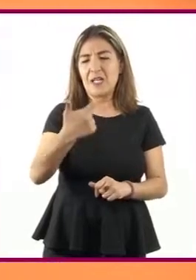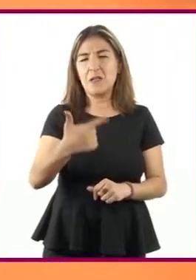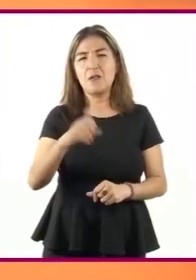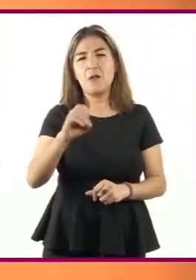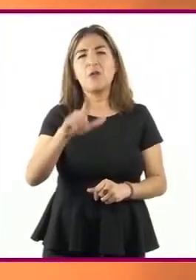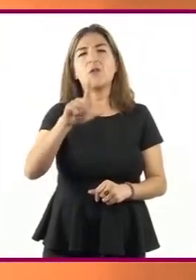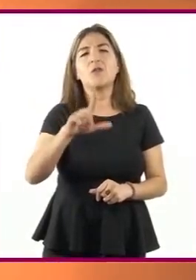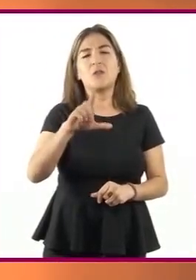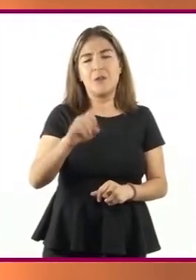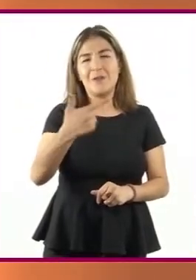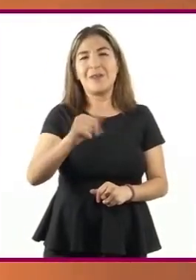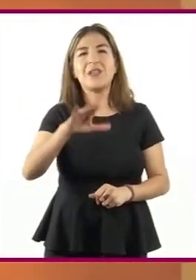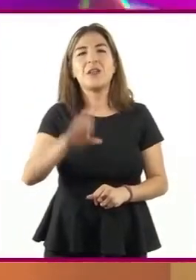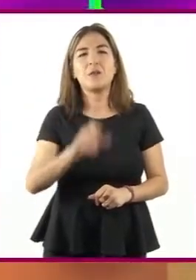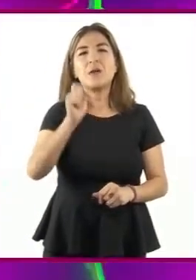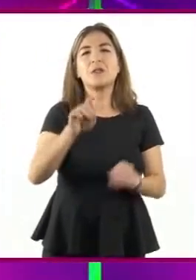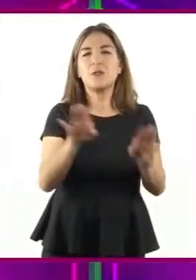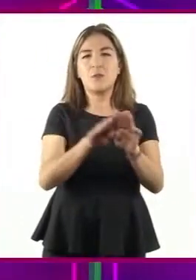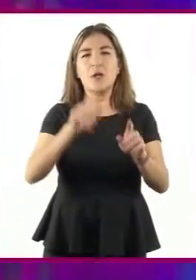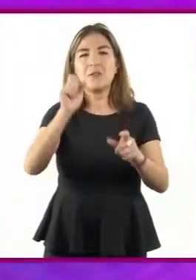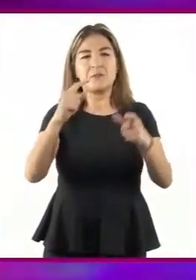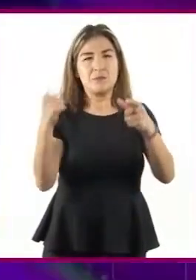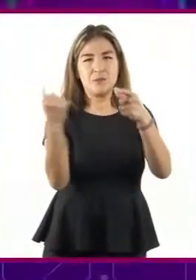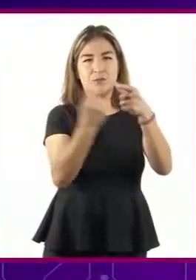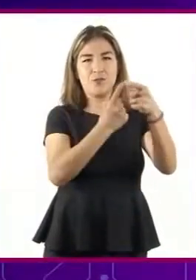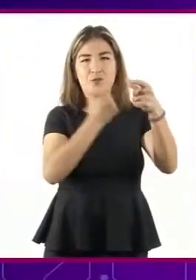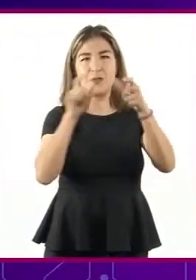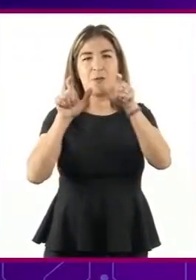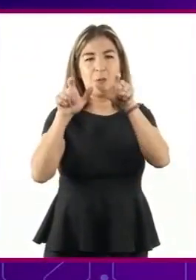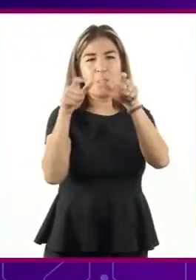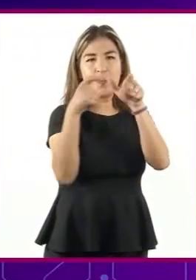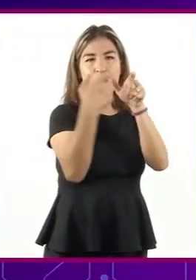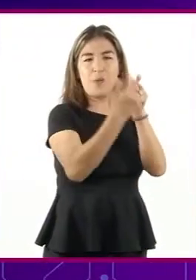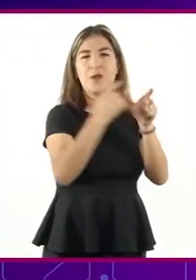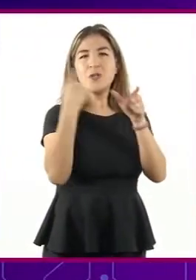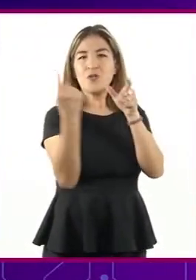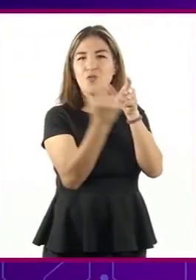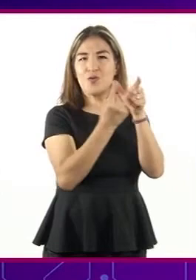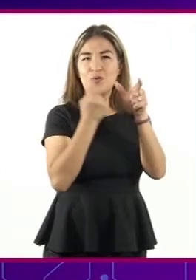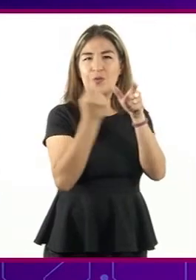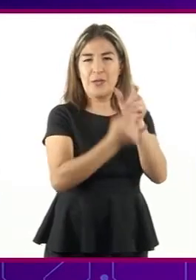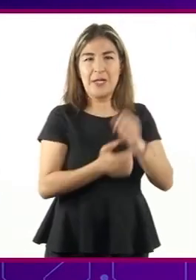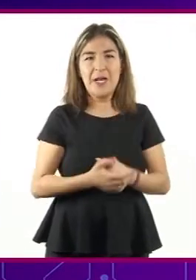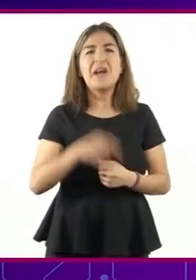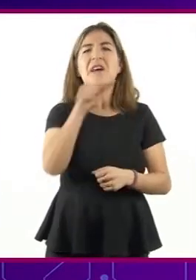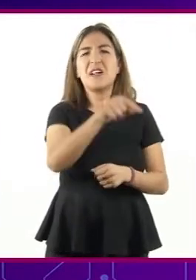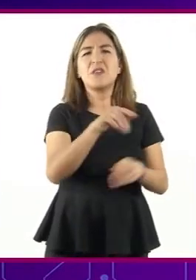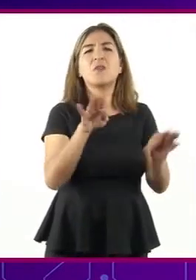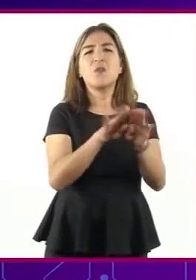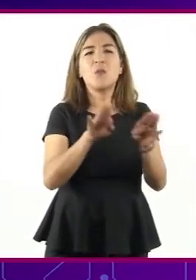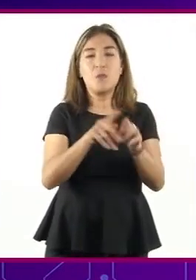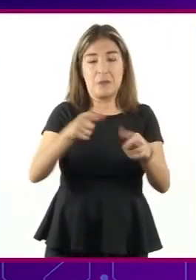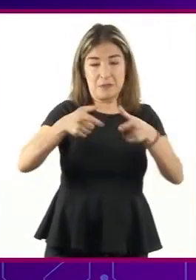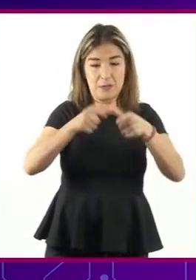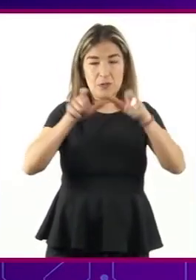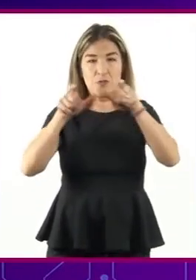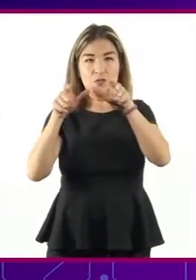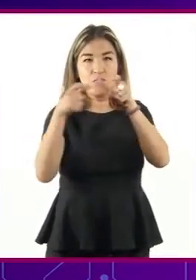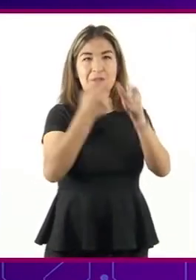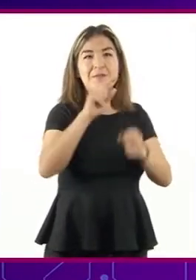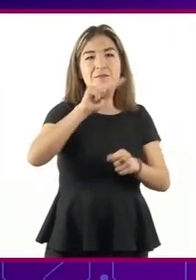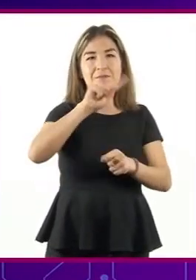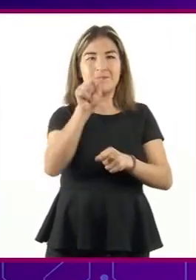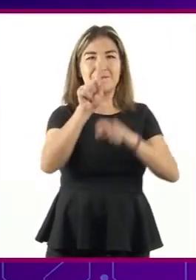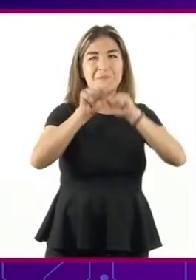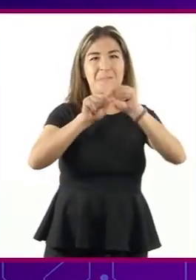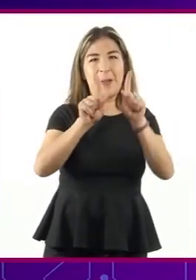un disco que gira conforme pasa la corriente eléctrica a través del medidor. El movimiento del disco hace que avancen las manecillas